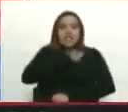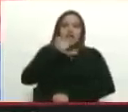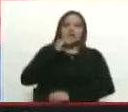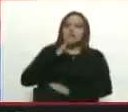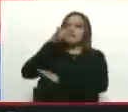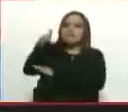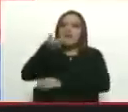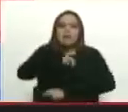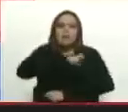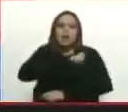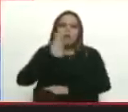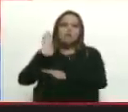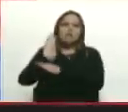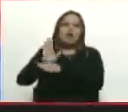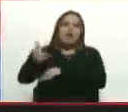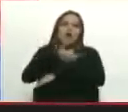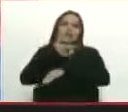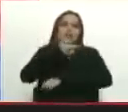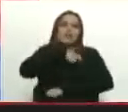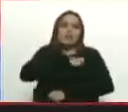España, protegido por el gobierno español.